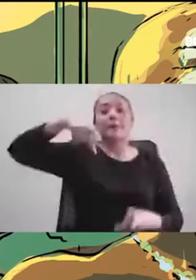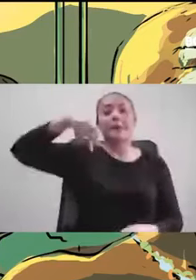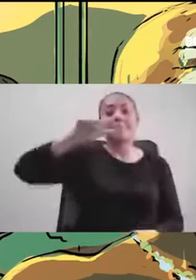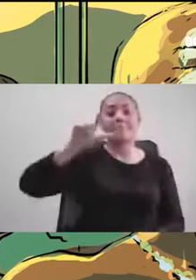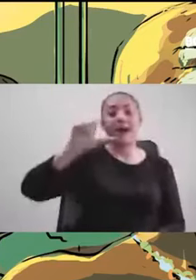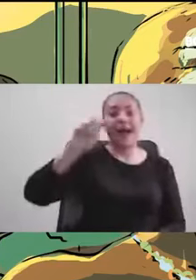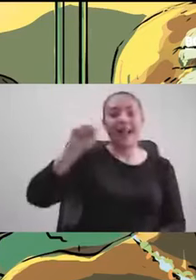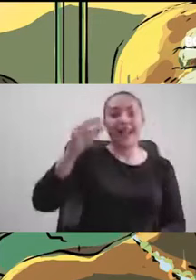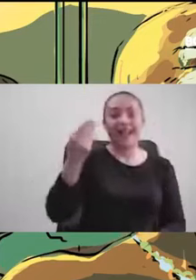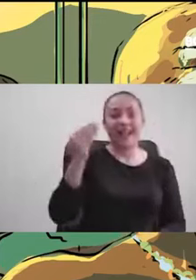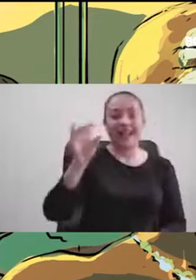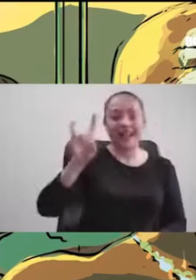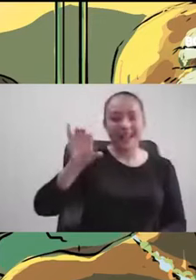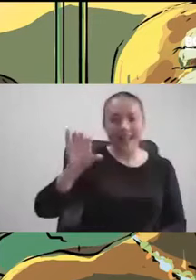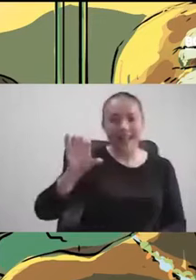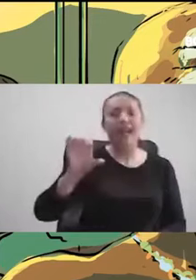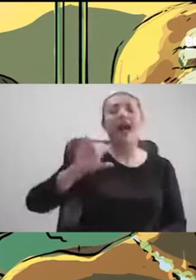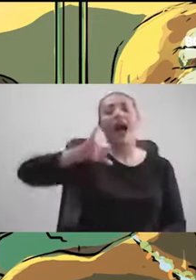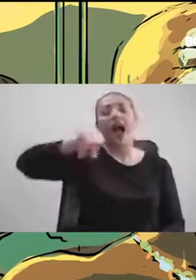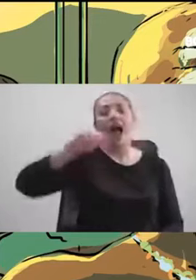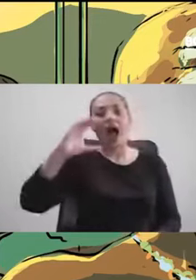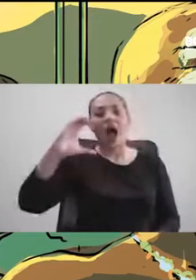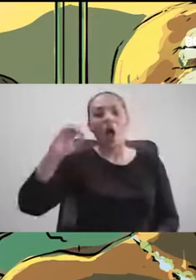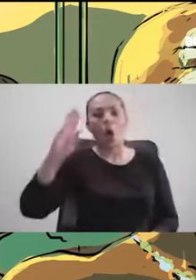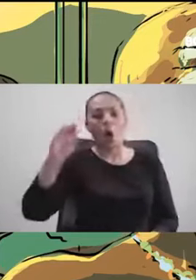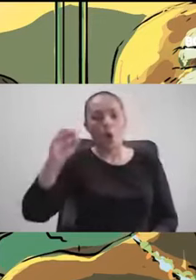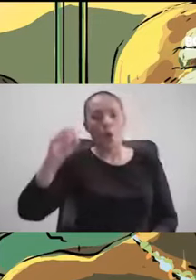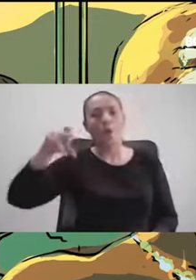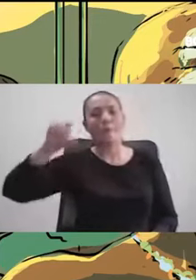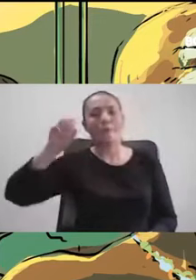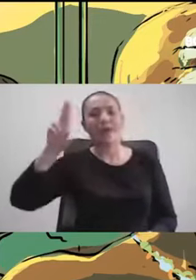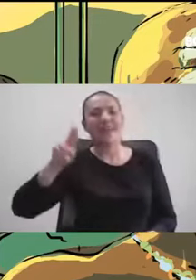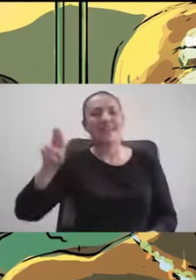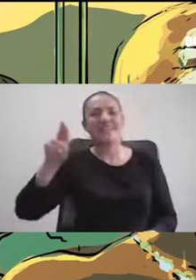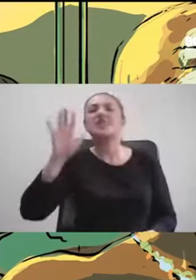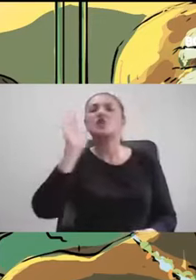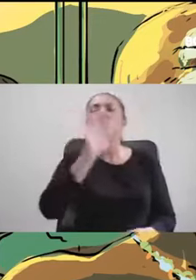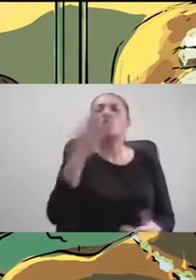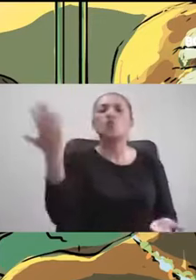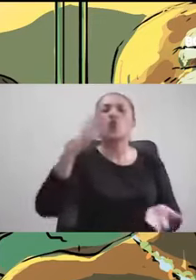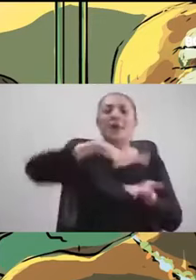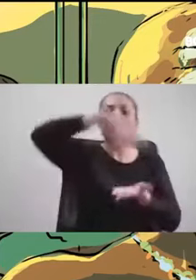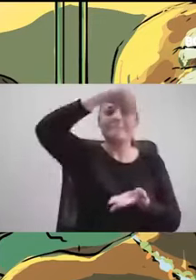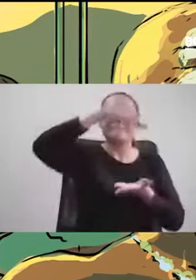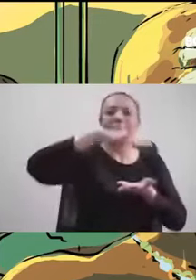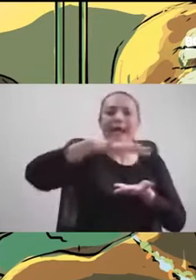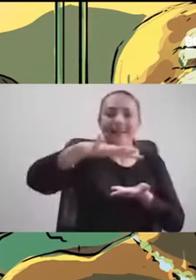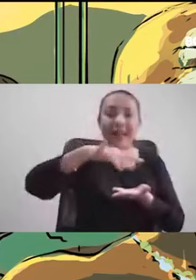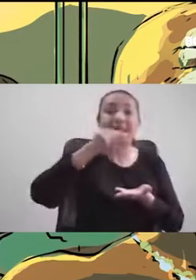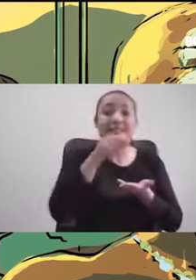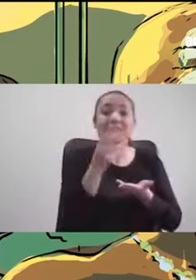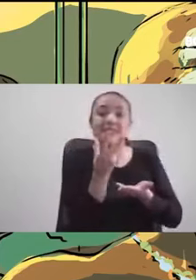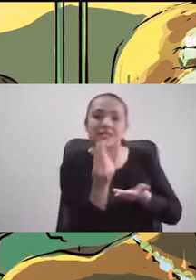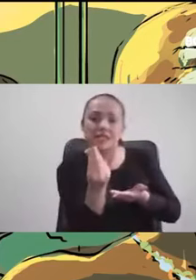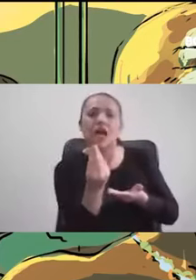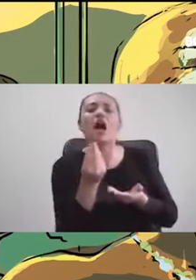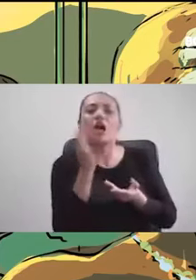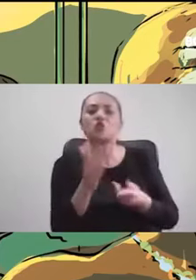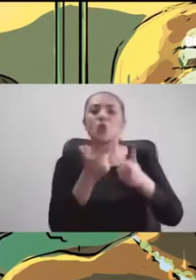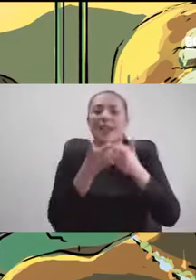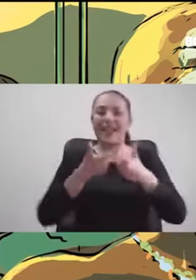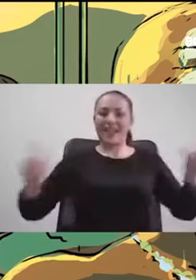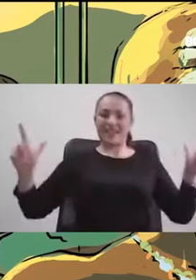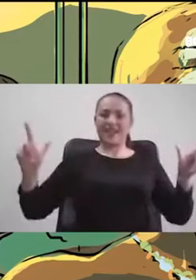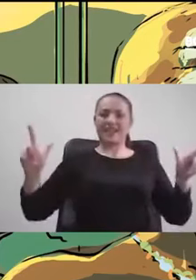Pérez Escobar, Magdalena, además de un palenque denominado La Libertad, que actualmente se encuentra en el departamento